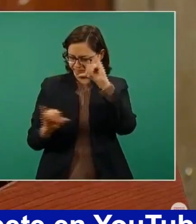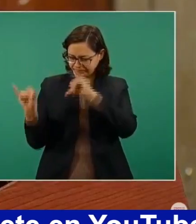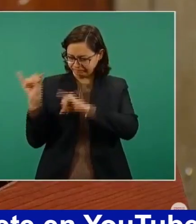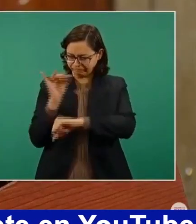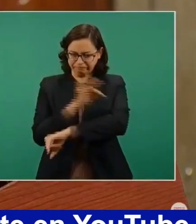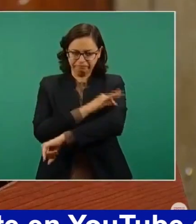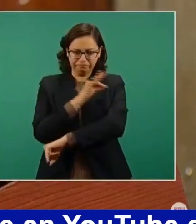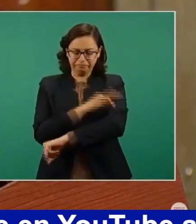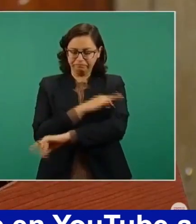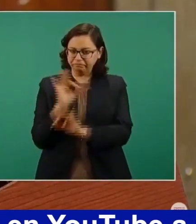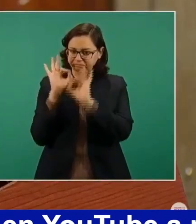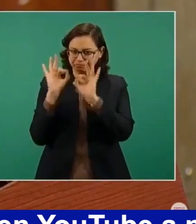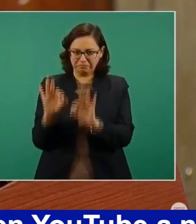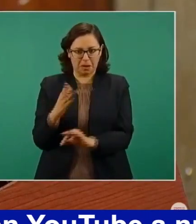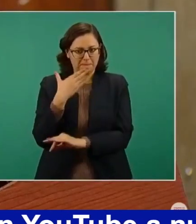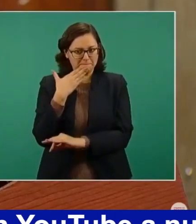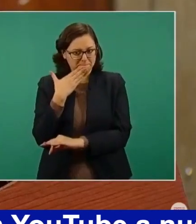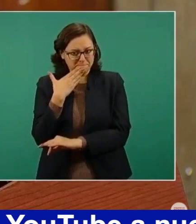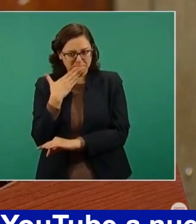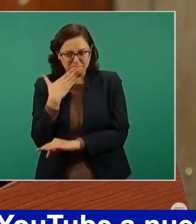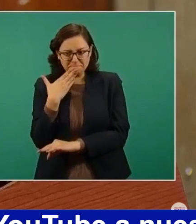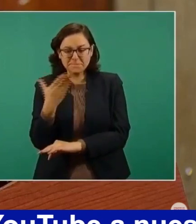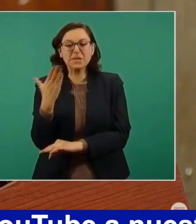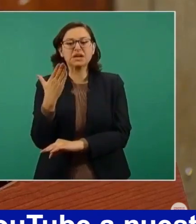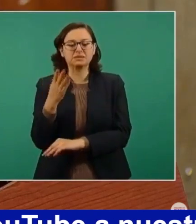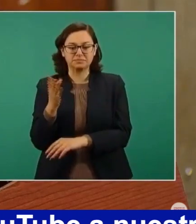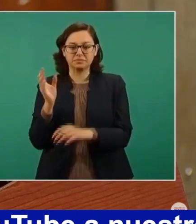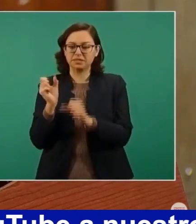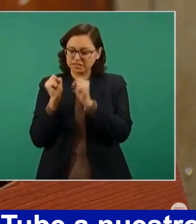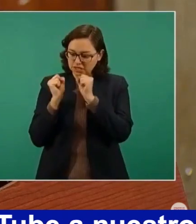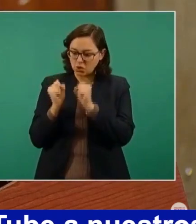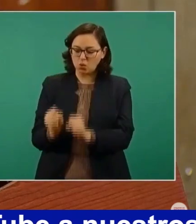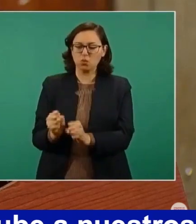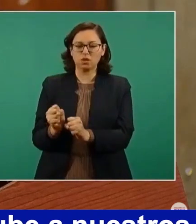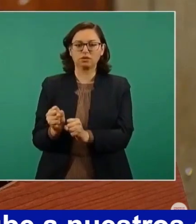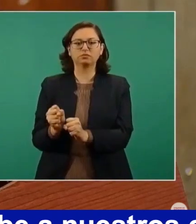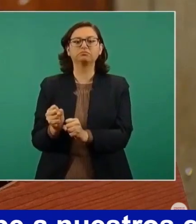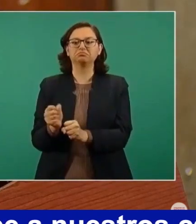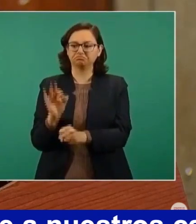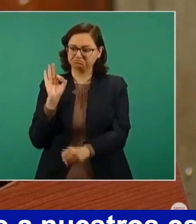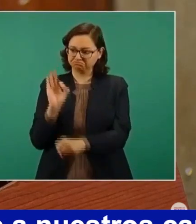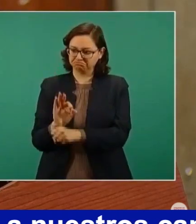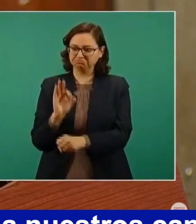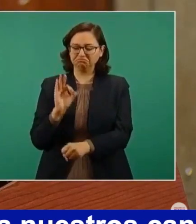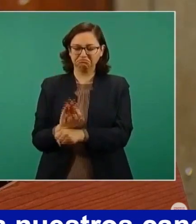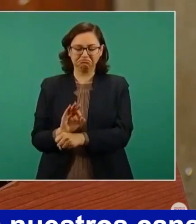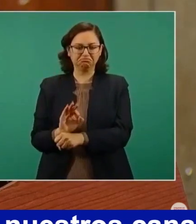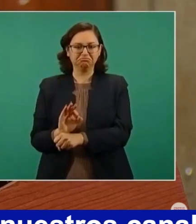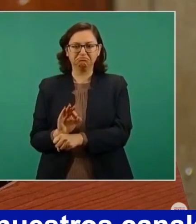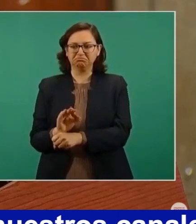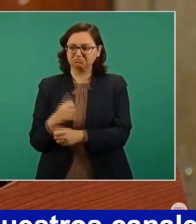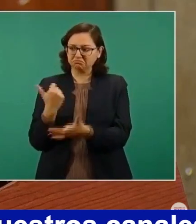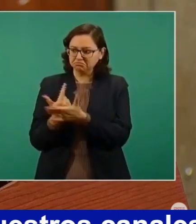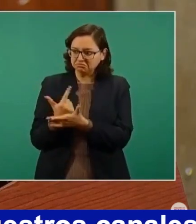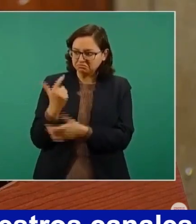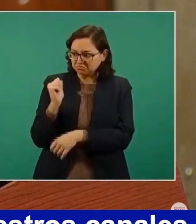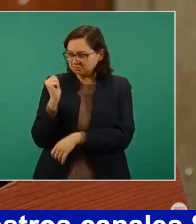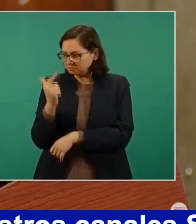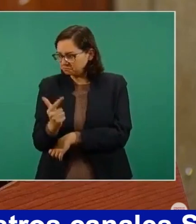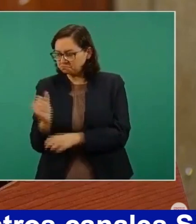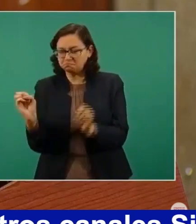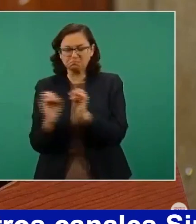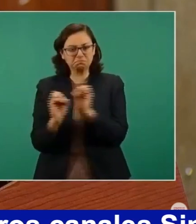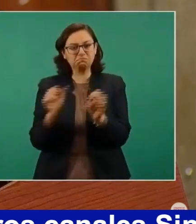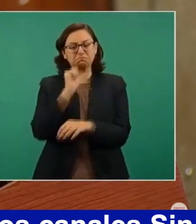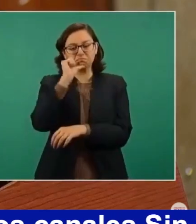generales, ahí tenemos ese común denominador, hay una seguridad en su aplicación, y esto desde luego